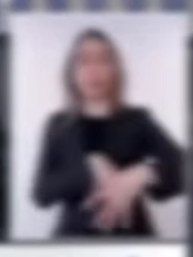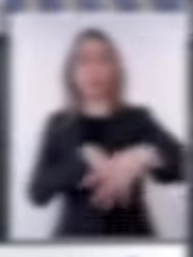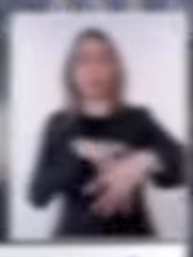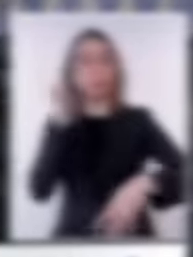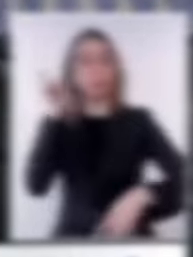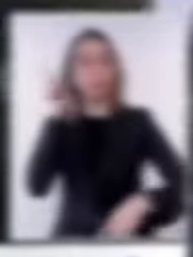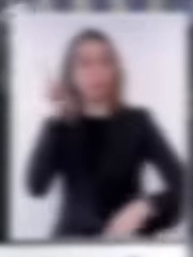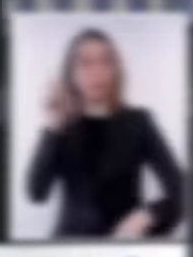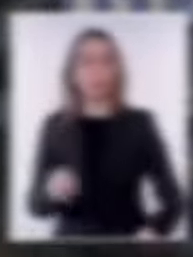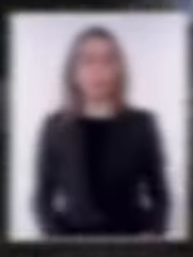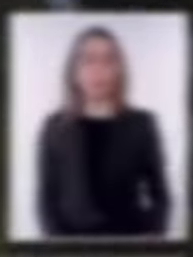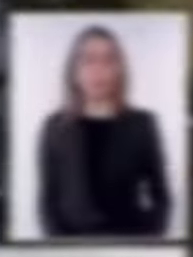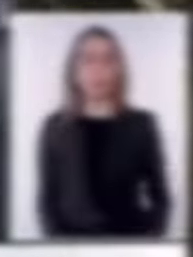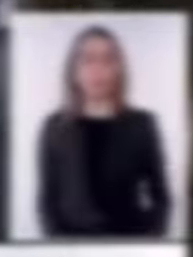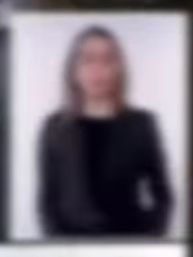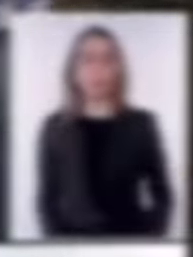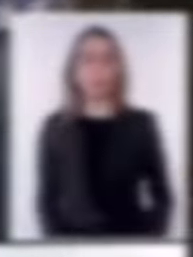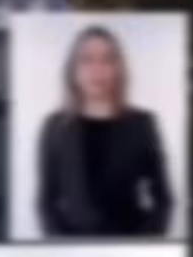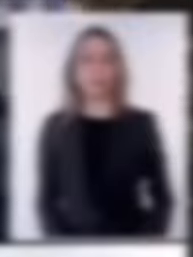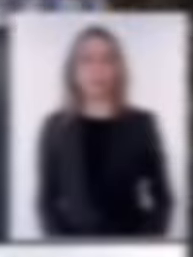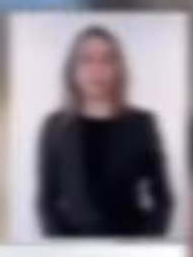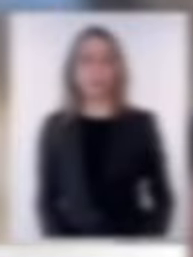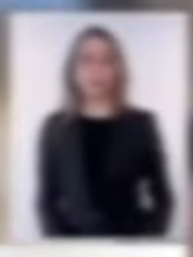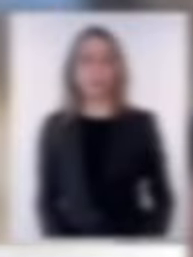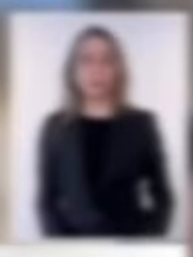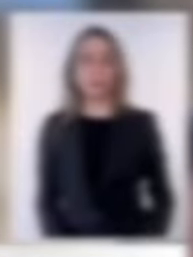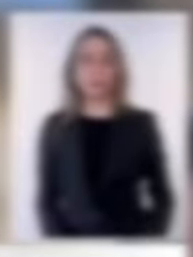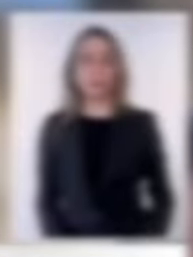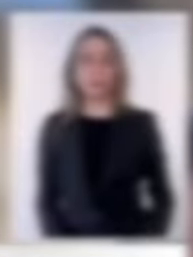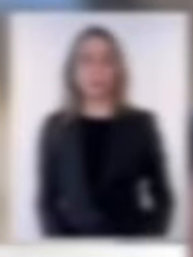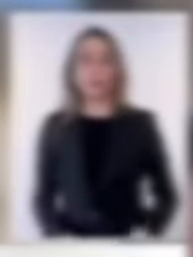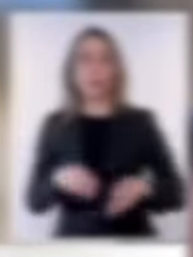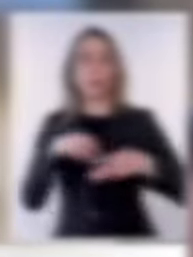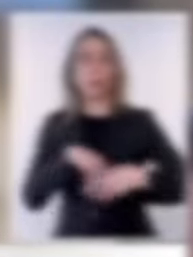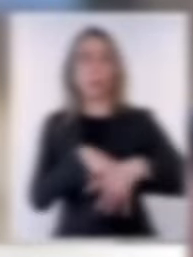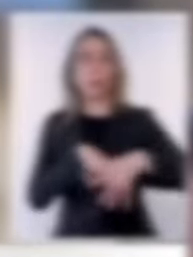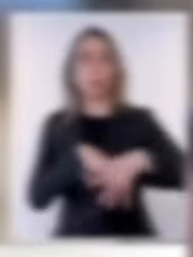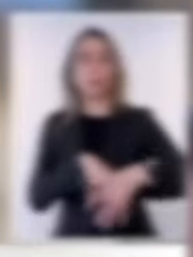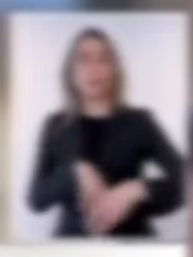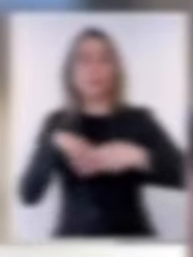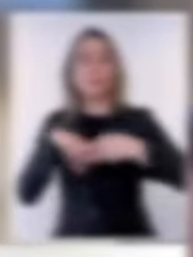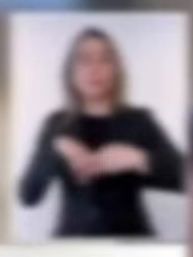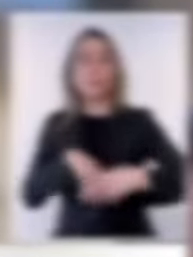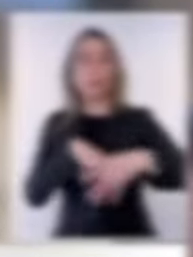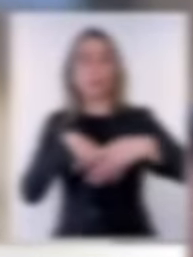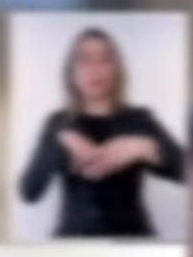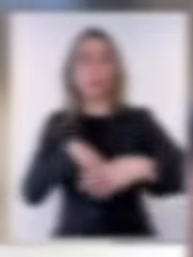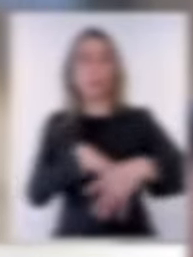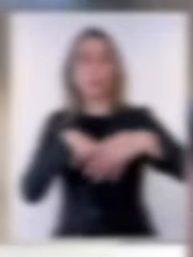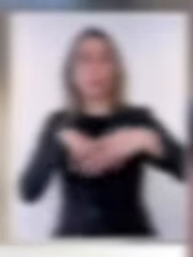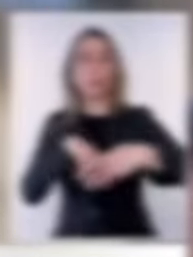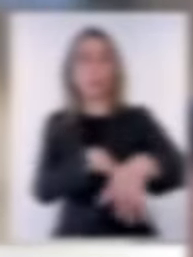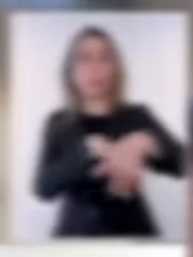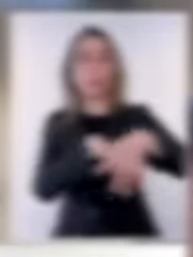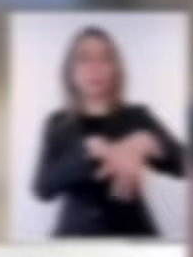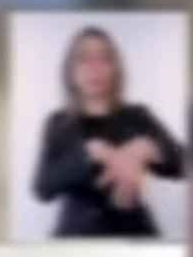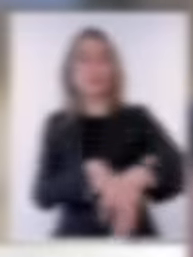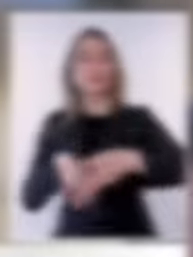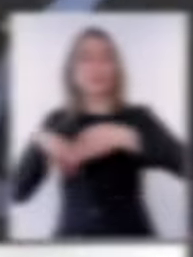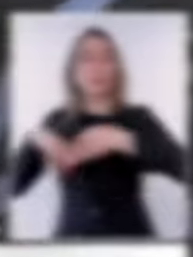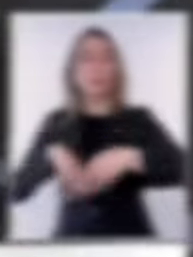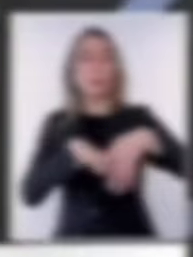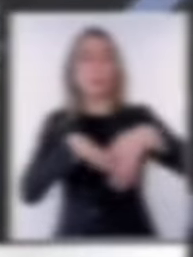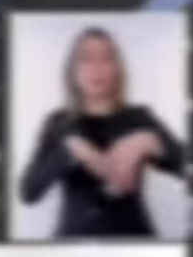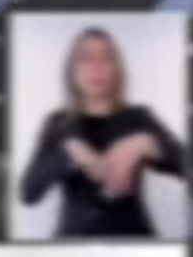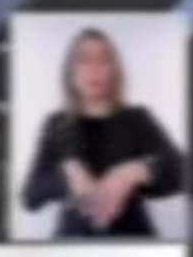parte de abajo todos sus comentarios y no olviden que nos pueden recomendar videos. ¿Por dónde, Nikki? Por Instagram, Facebook y TikTok. Van a encontrar